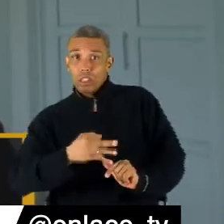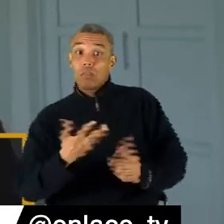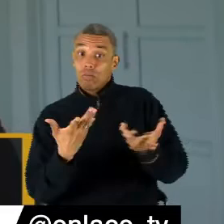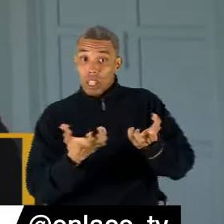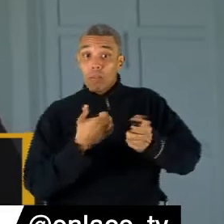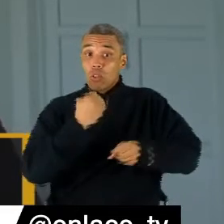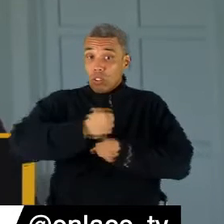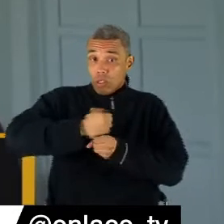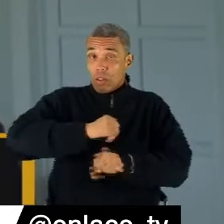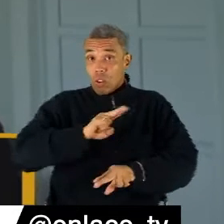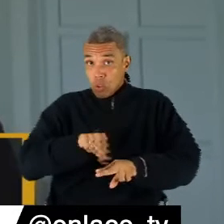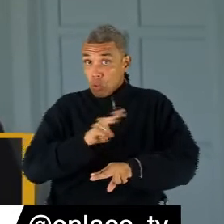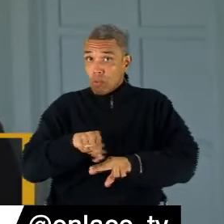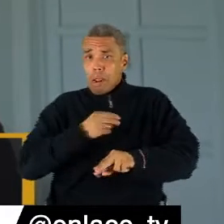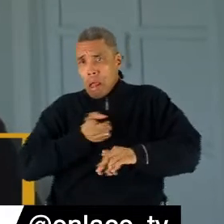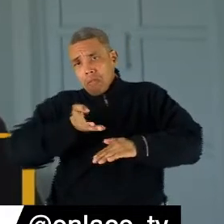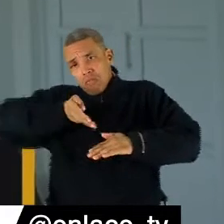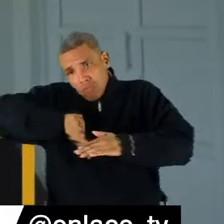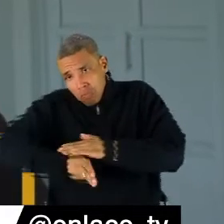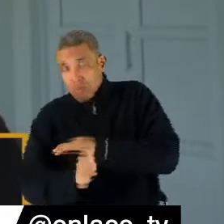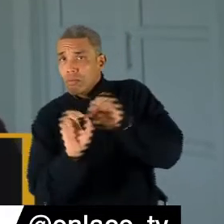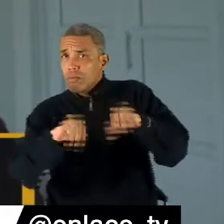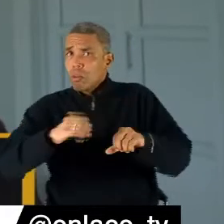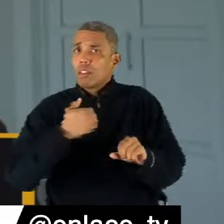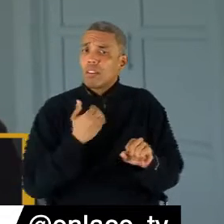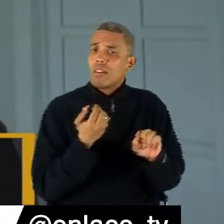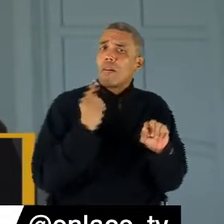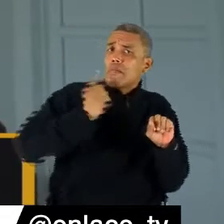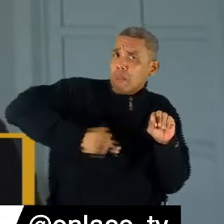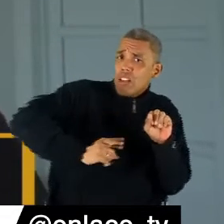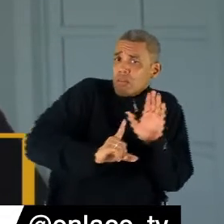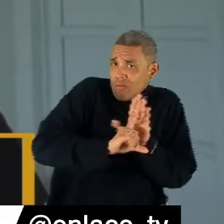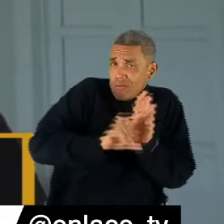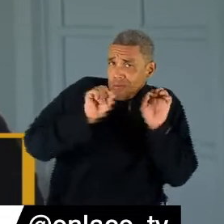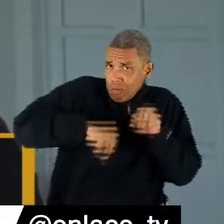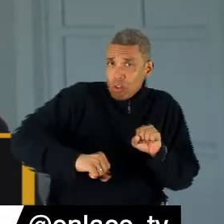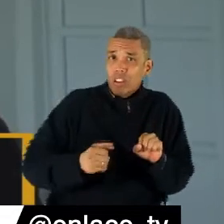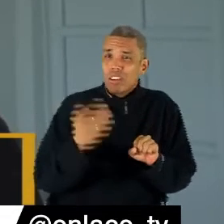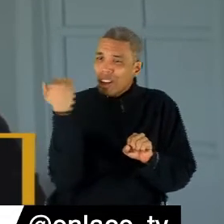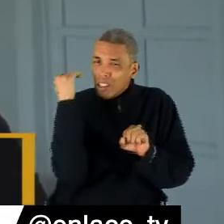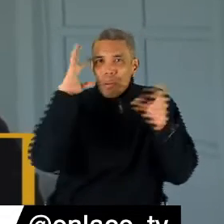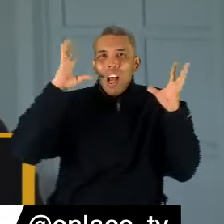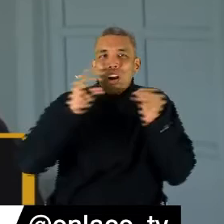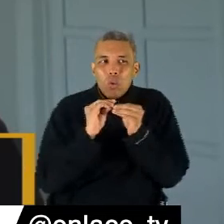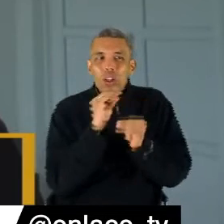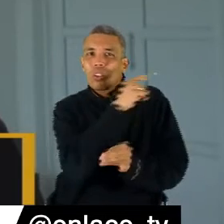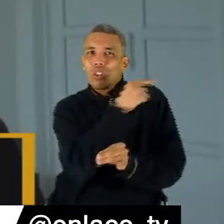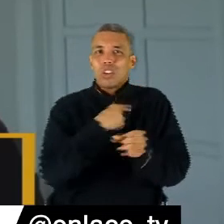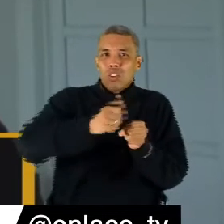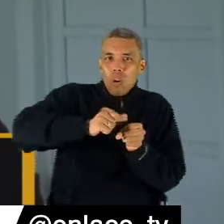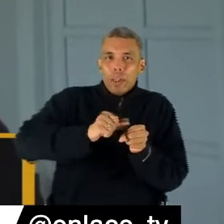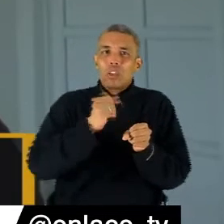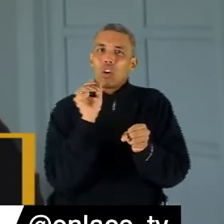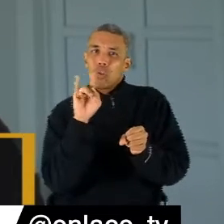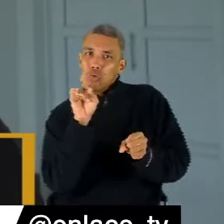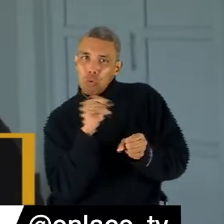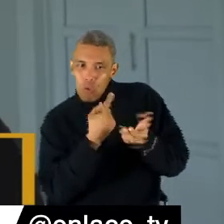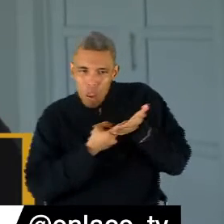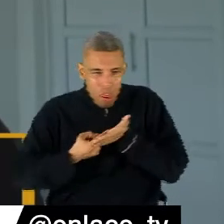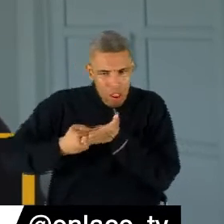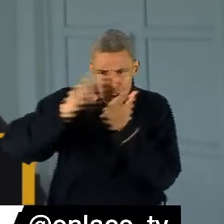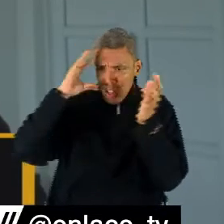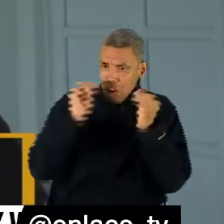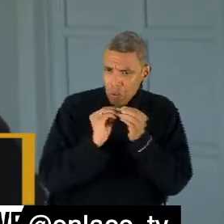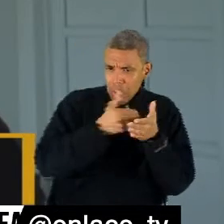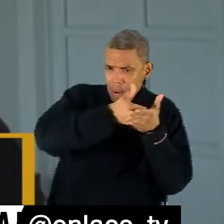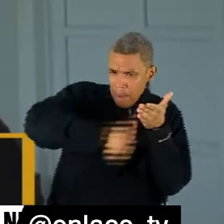refinerías de manera libre, como está contemplado en la Convención Colectiva de Trabajo, y por lo tanto esa situación que se presenta aquí en Barranca